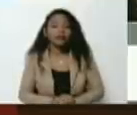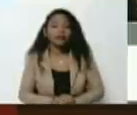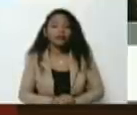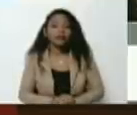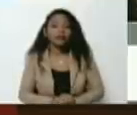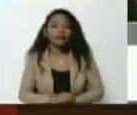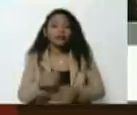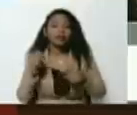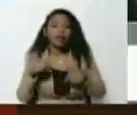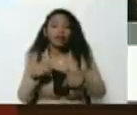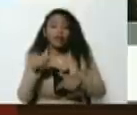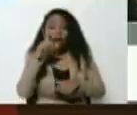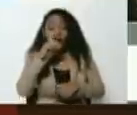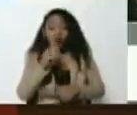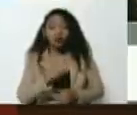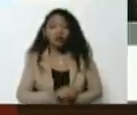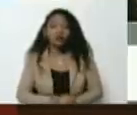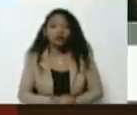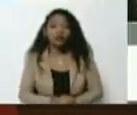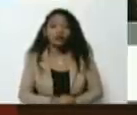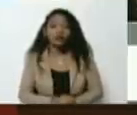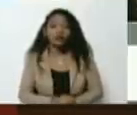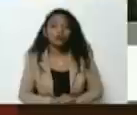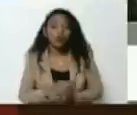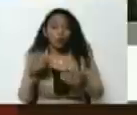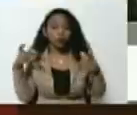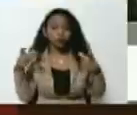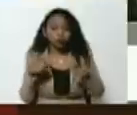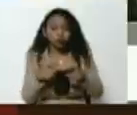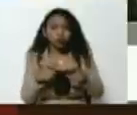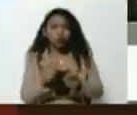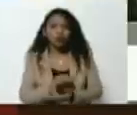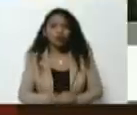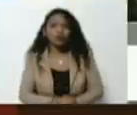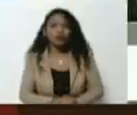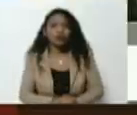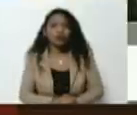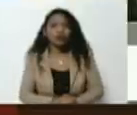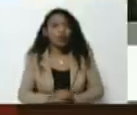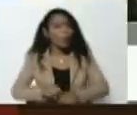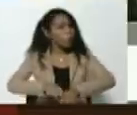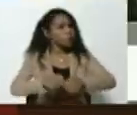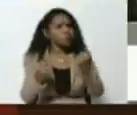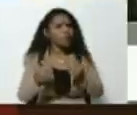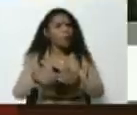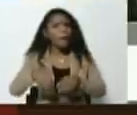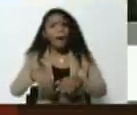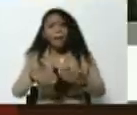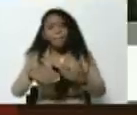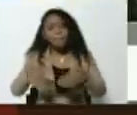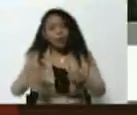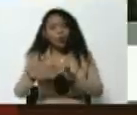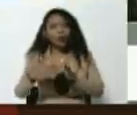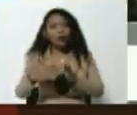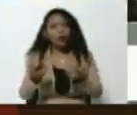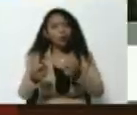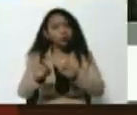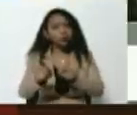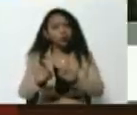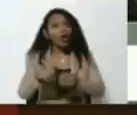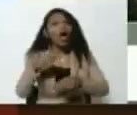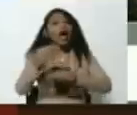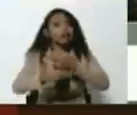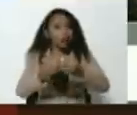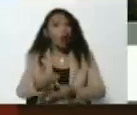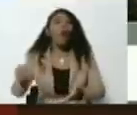Este año estamos concentrados en romper el bloqueo y volver a generar